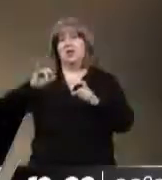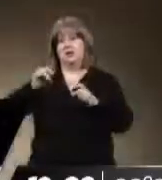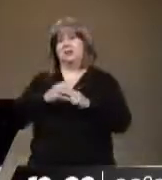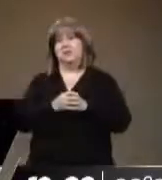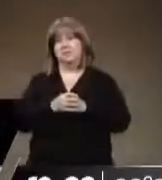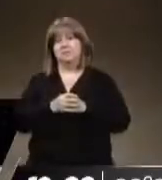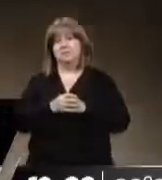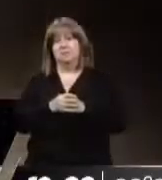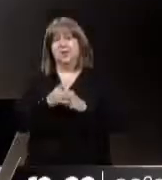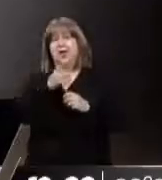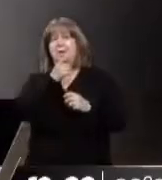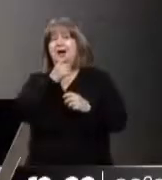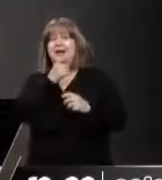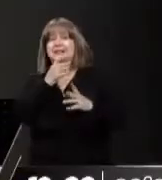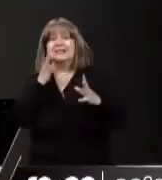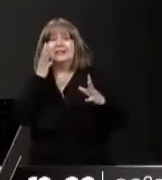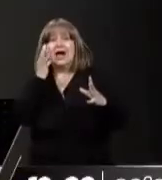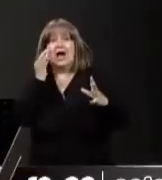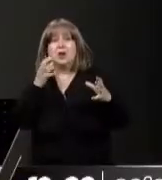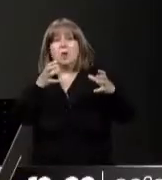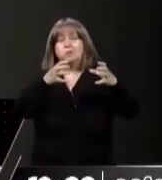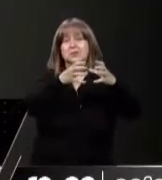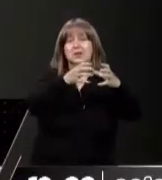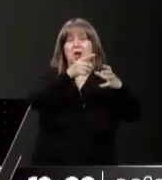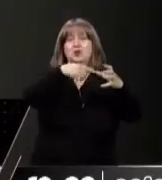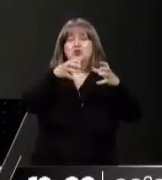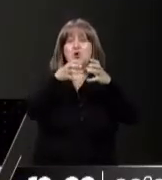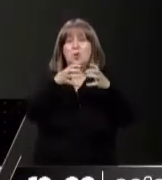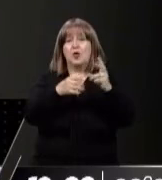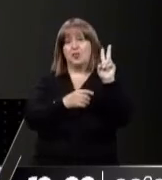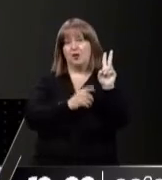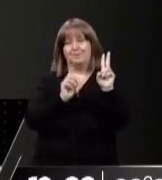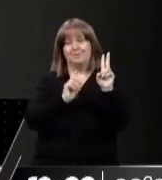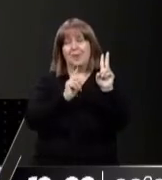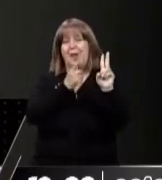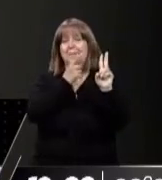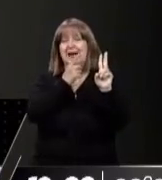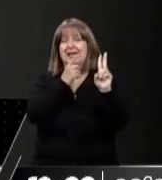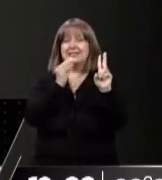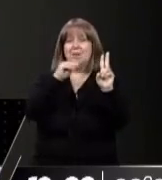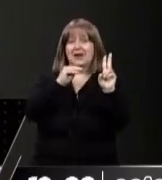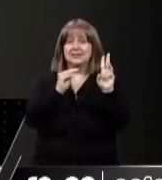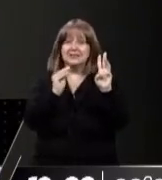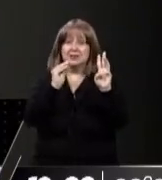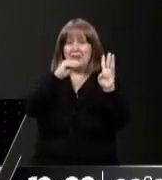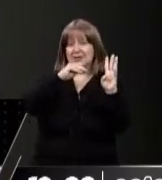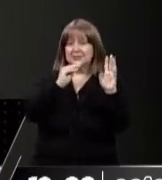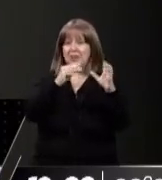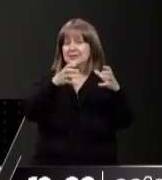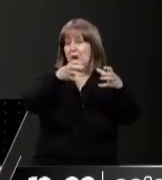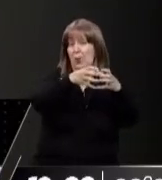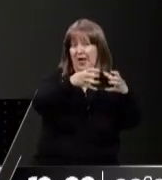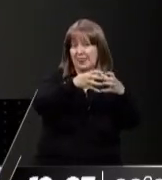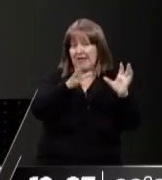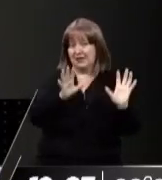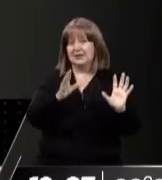esta posible banda no de los copitos como se la ha dado a denominar y que justamente tienen que ver con